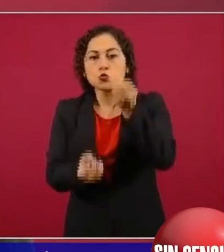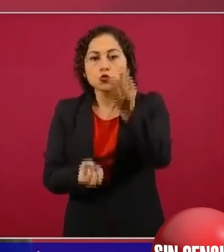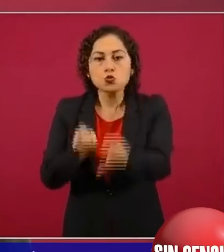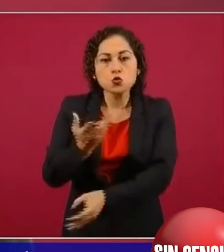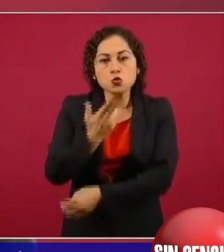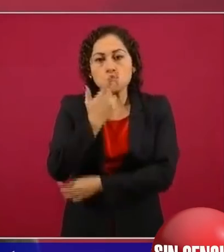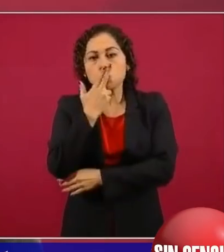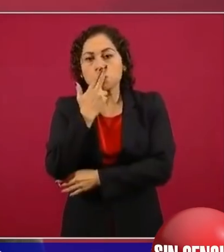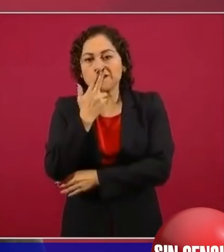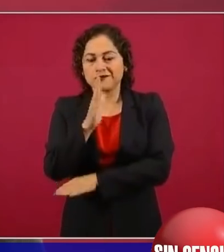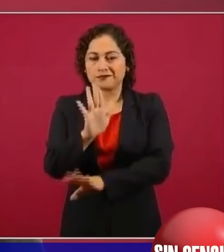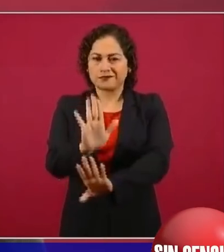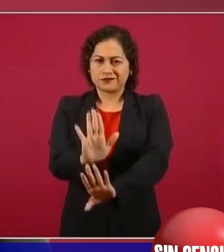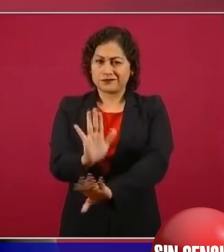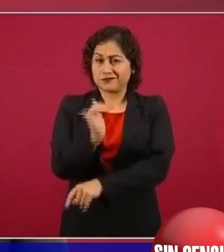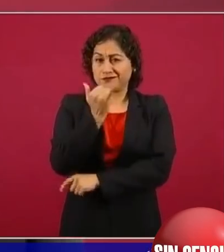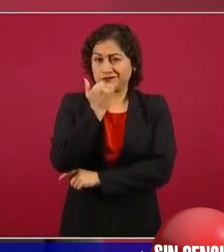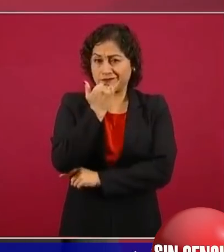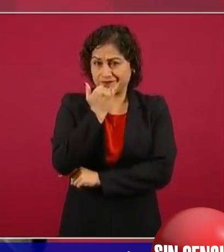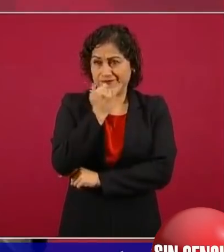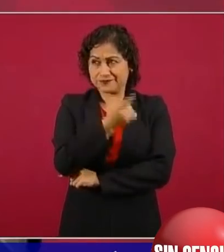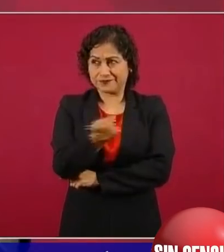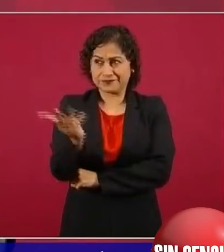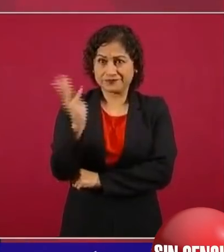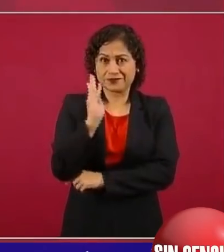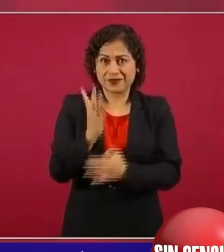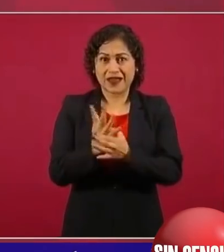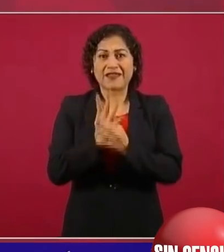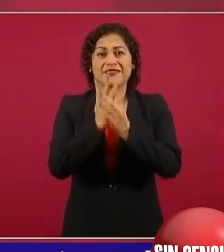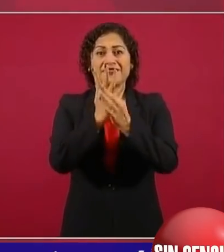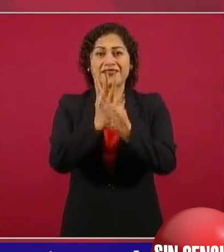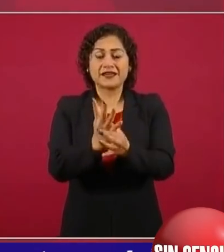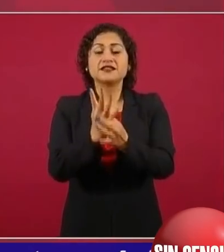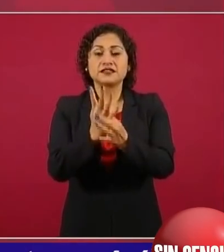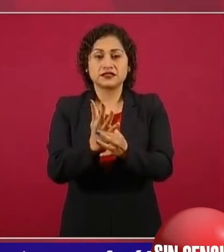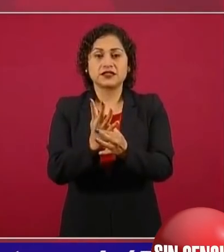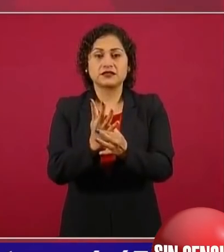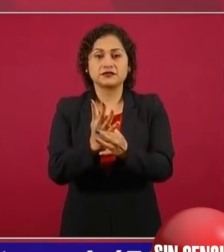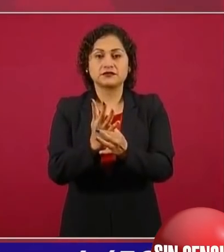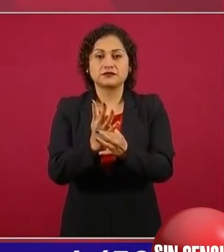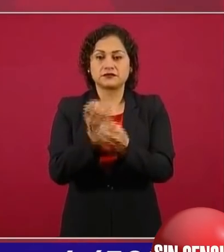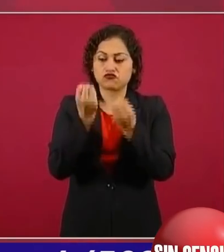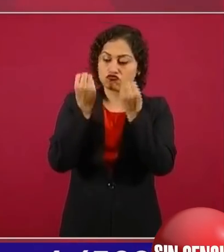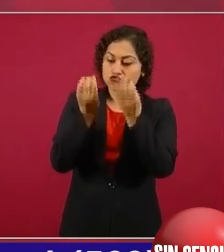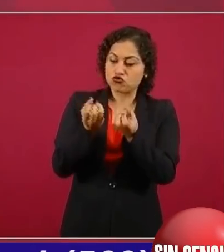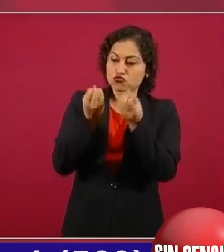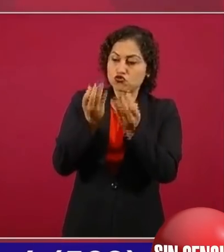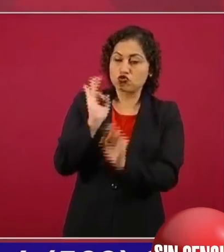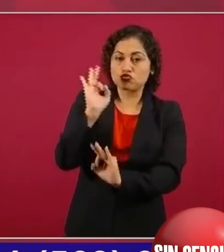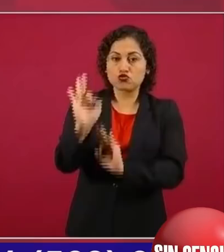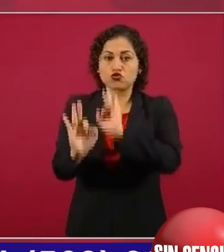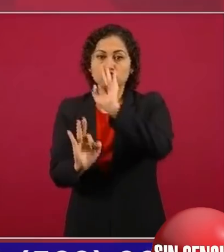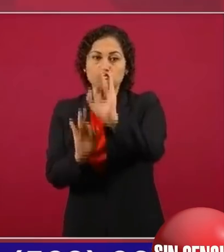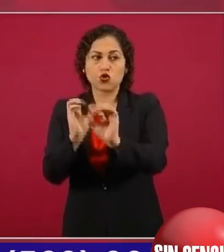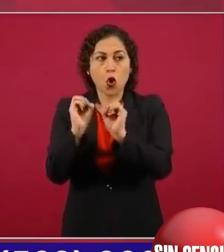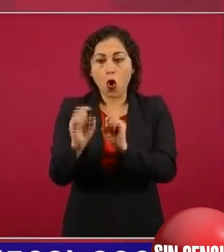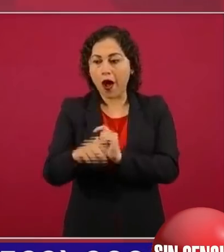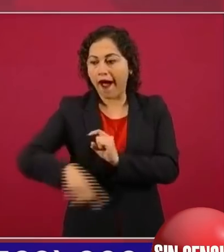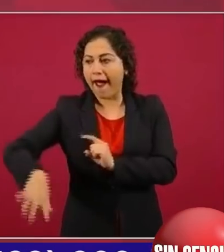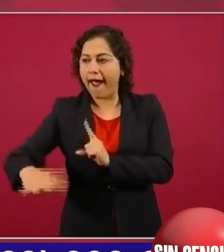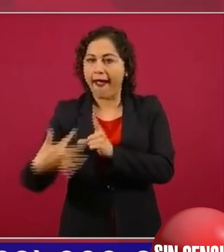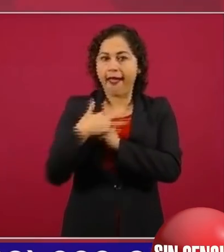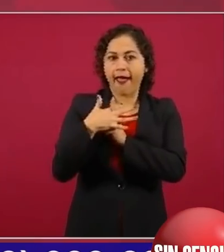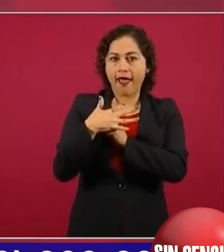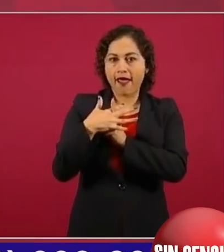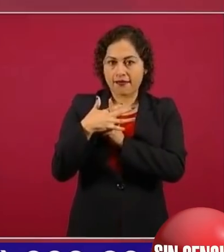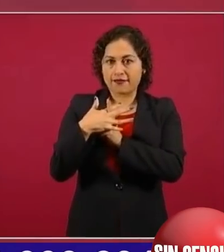su cuento de que lo que va a los pobres es paternalismo, es populismo, y lo que va a los de